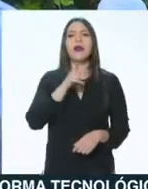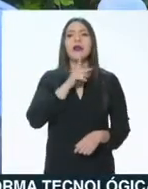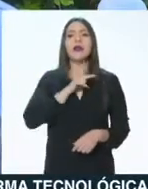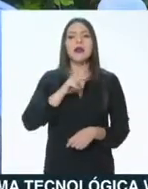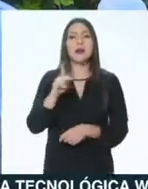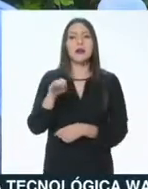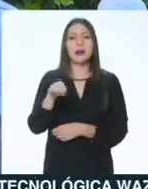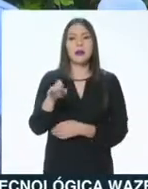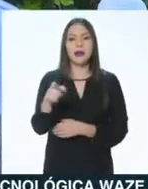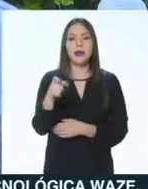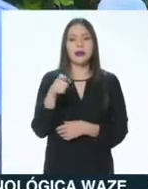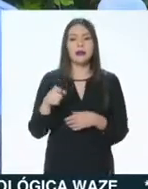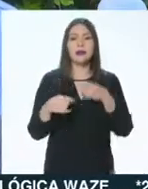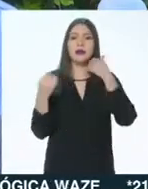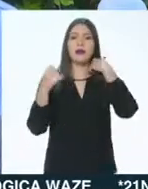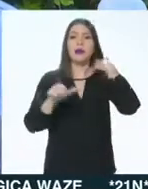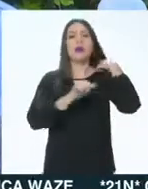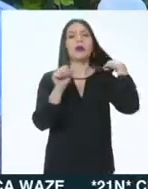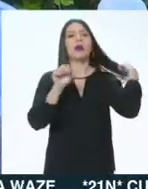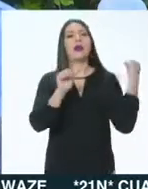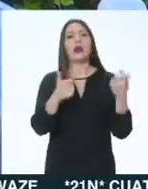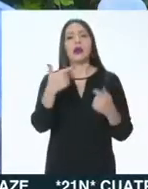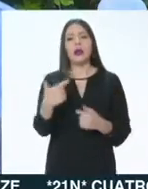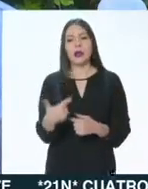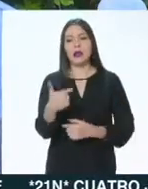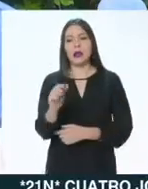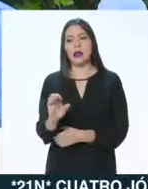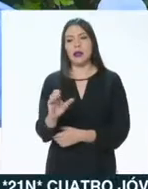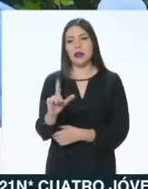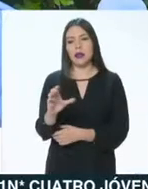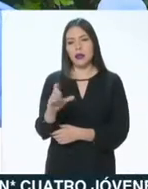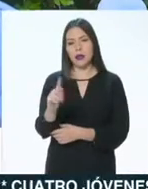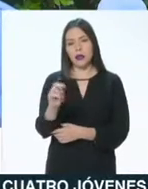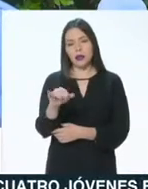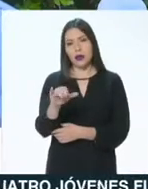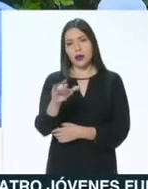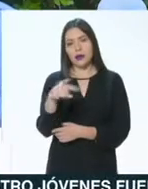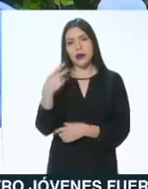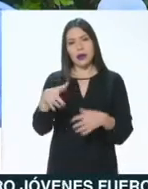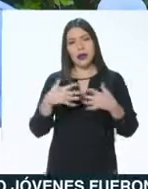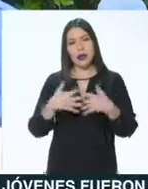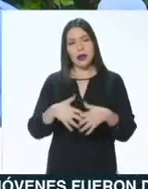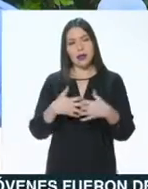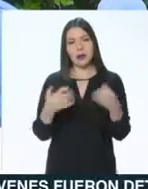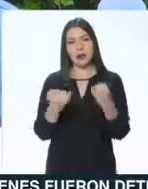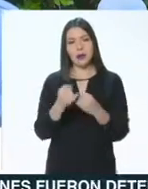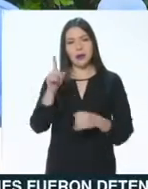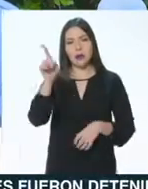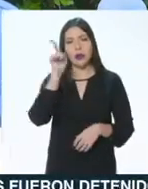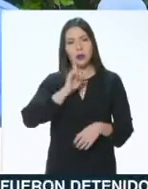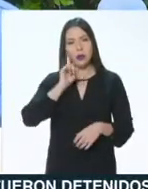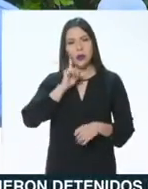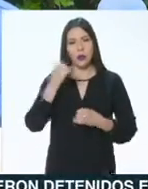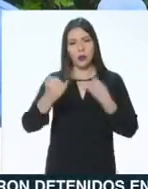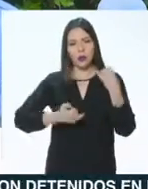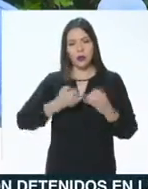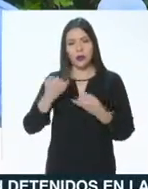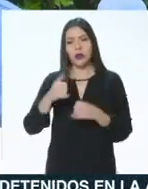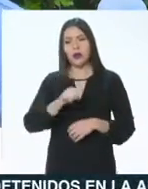AG Electrónica, que también es la empresa de otra compañía, de una jugadora, y